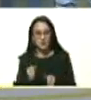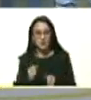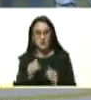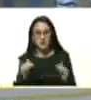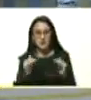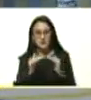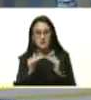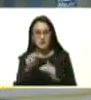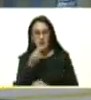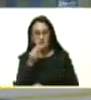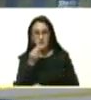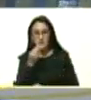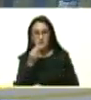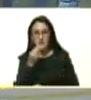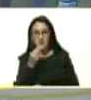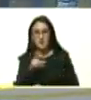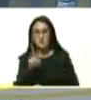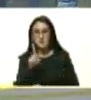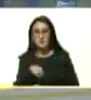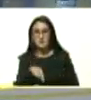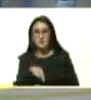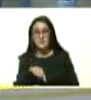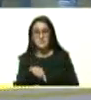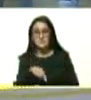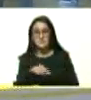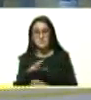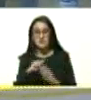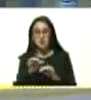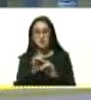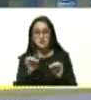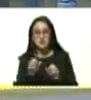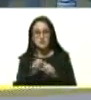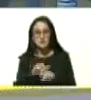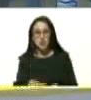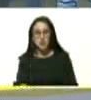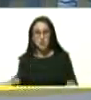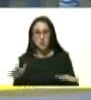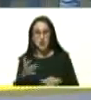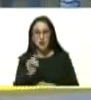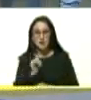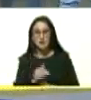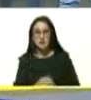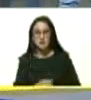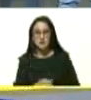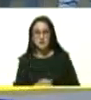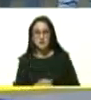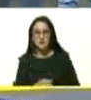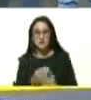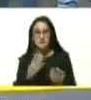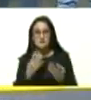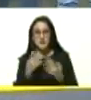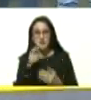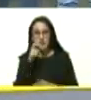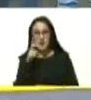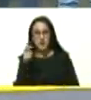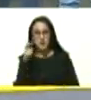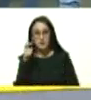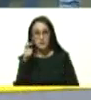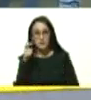soberanía alimentaria. Y además, bueno, todos los sistemas de distribución que hay, desde las ferias del campo